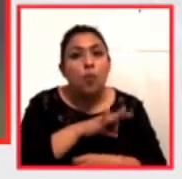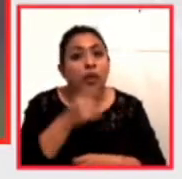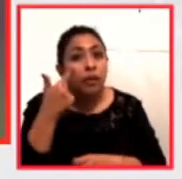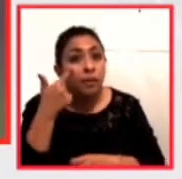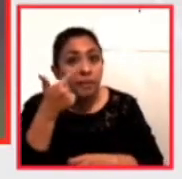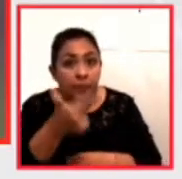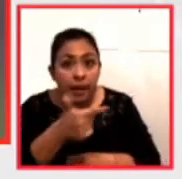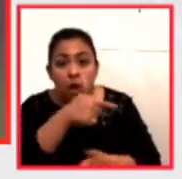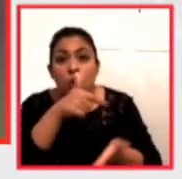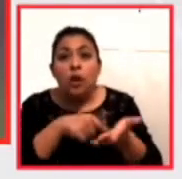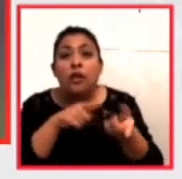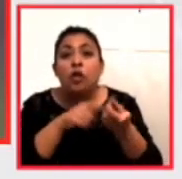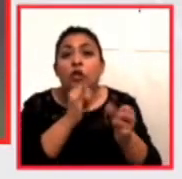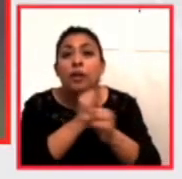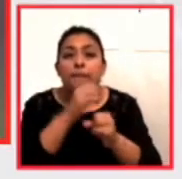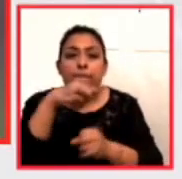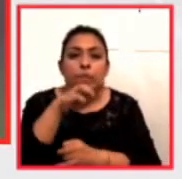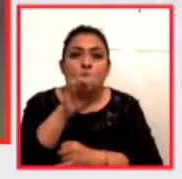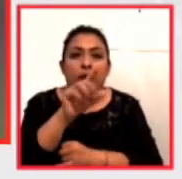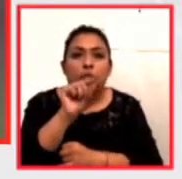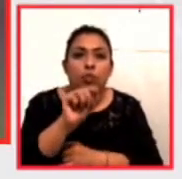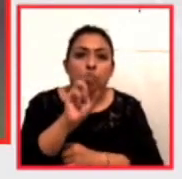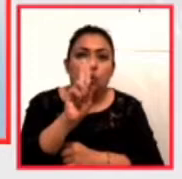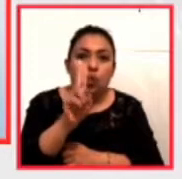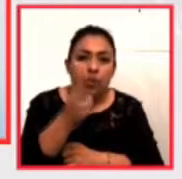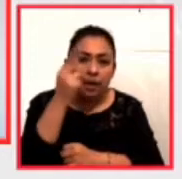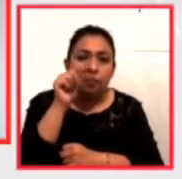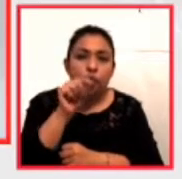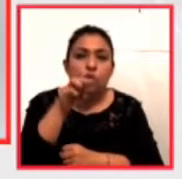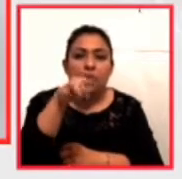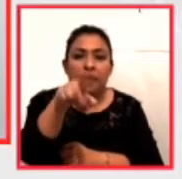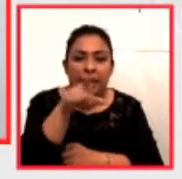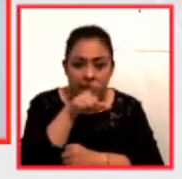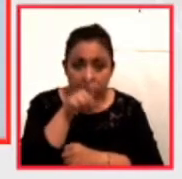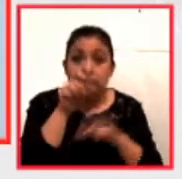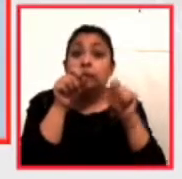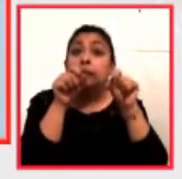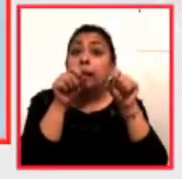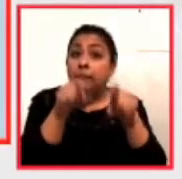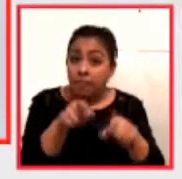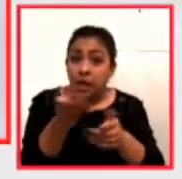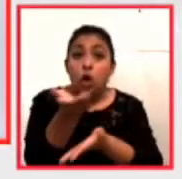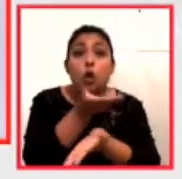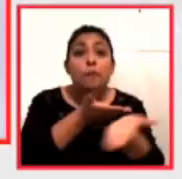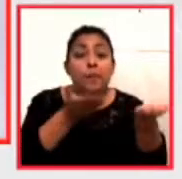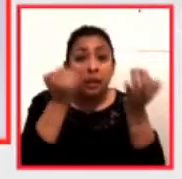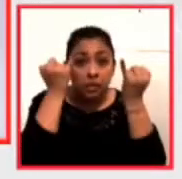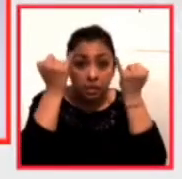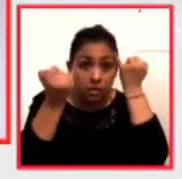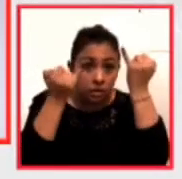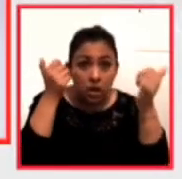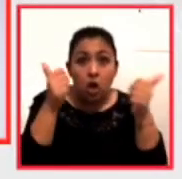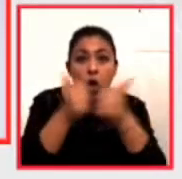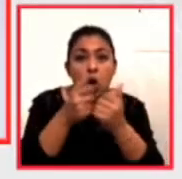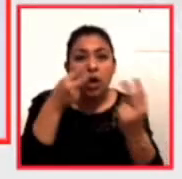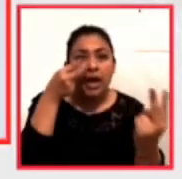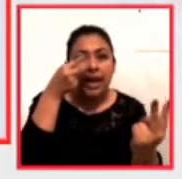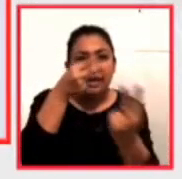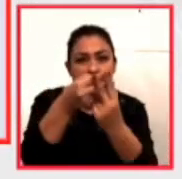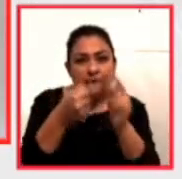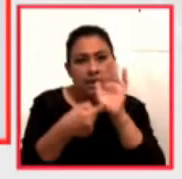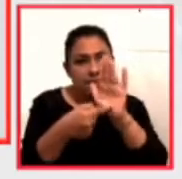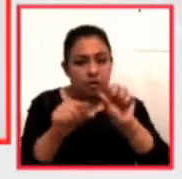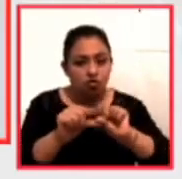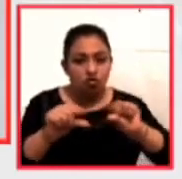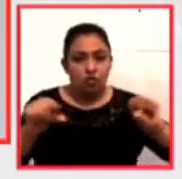en el sitio electrónico muac.unam.mx e incluso compartir tus creaciones con los hashtags que aparecen en